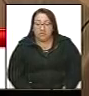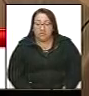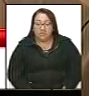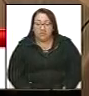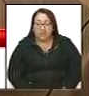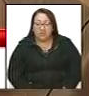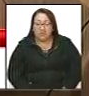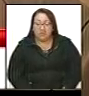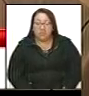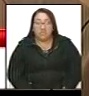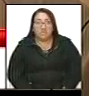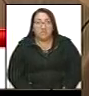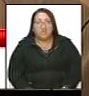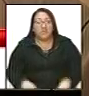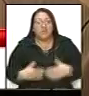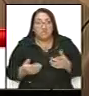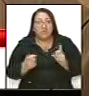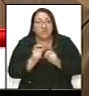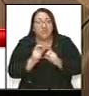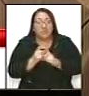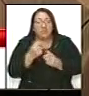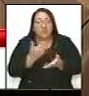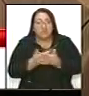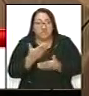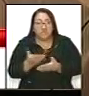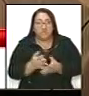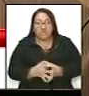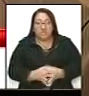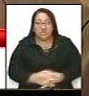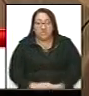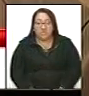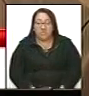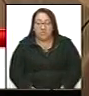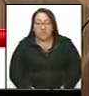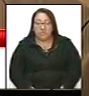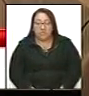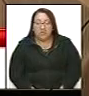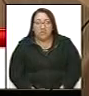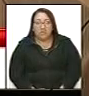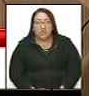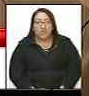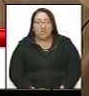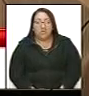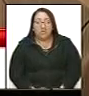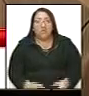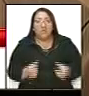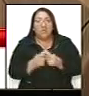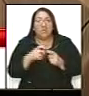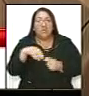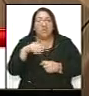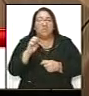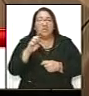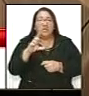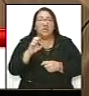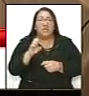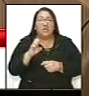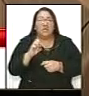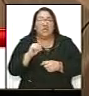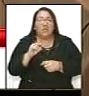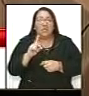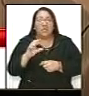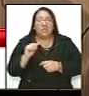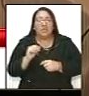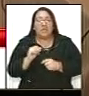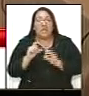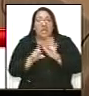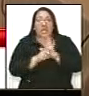la palabra para que sustenten al congresista Jorge Meléndez en su calidad del autor del proyecto de ley